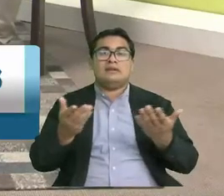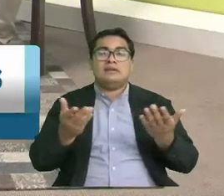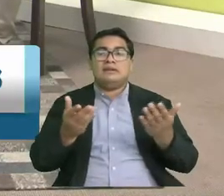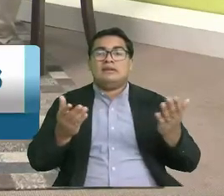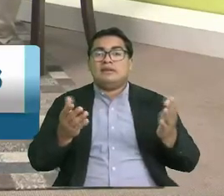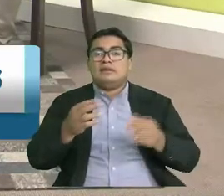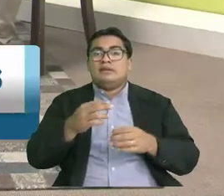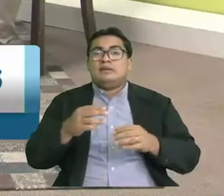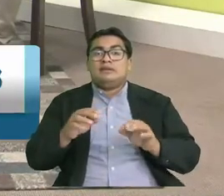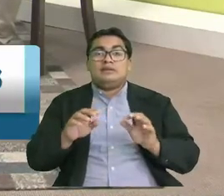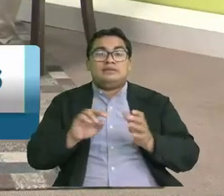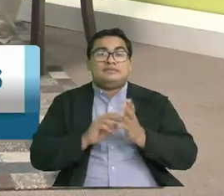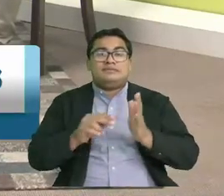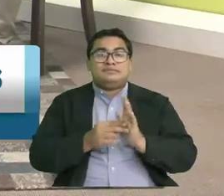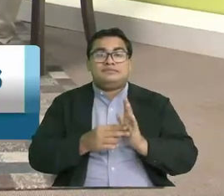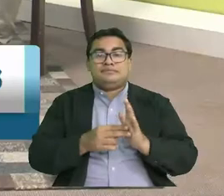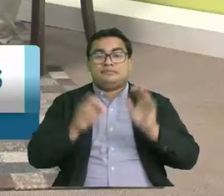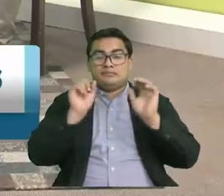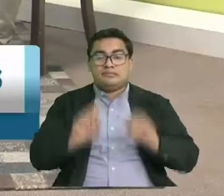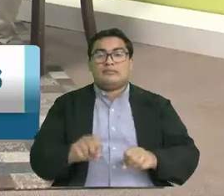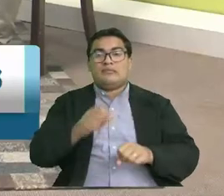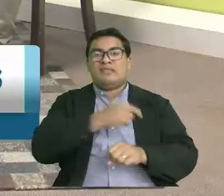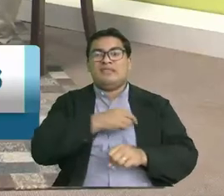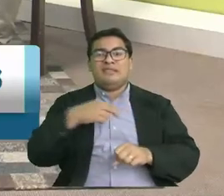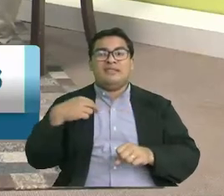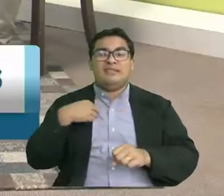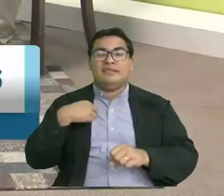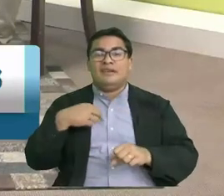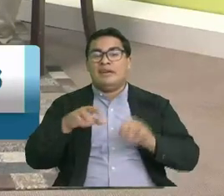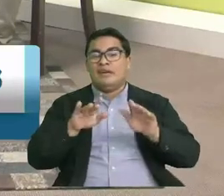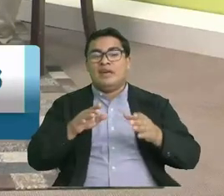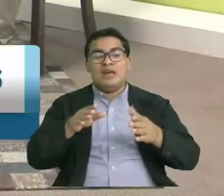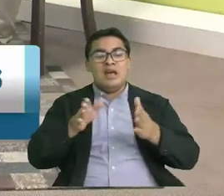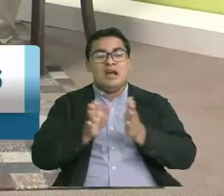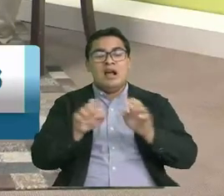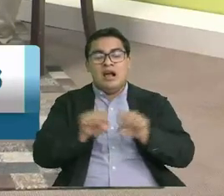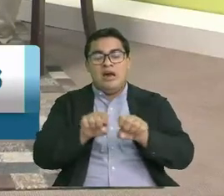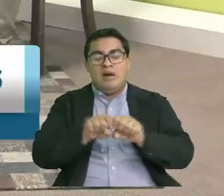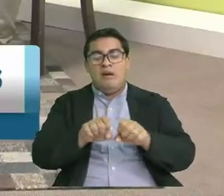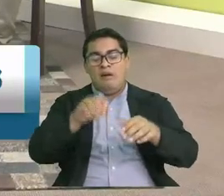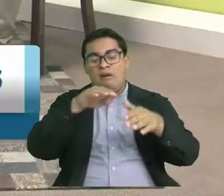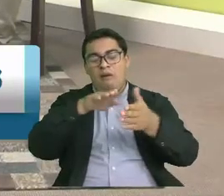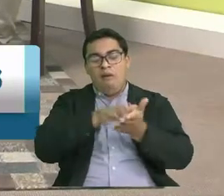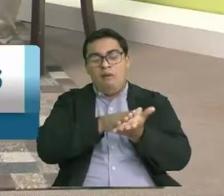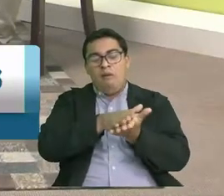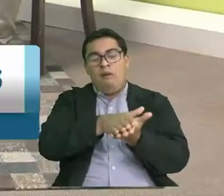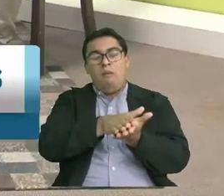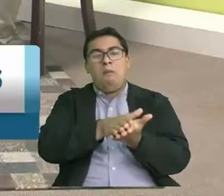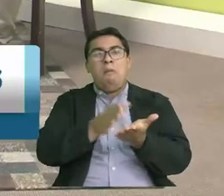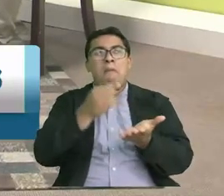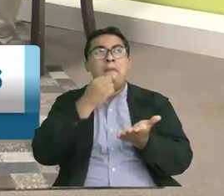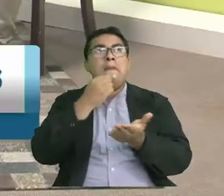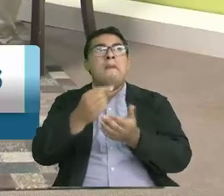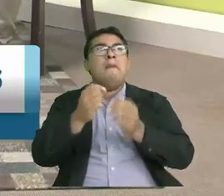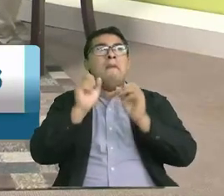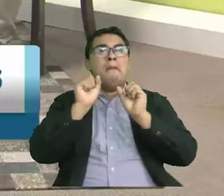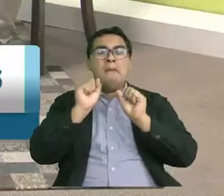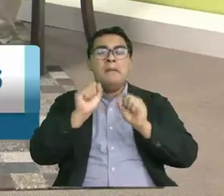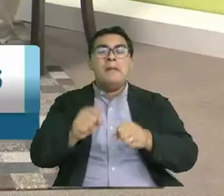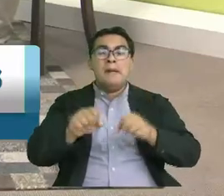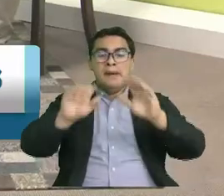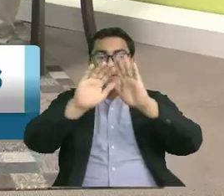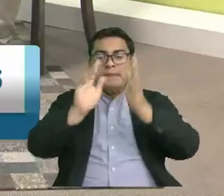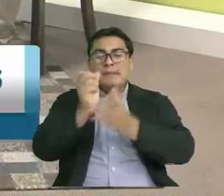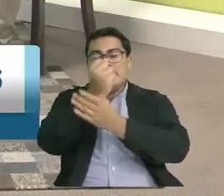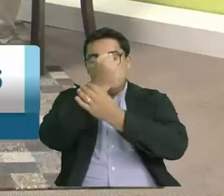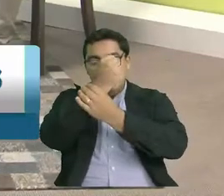que llega a ser sintomático, se puede hacer lo de las plantillas y se puede hacer lo de la... Incluso podemos incluir al fisioterapeuta en estos